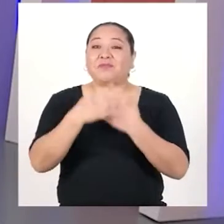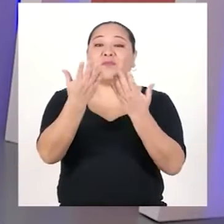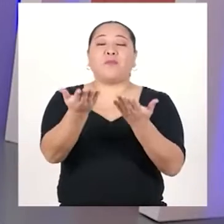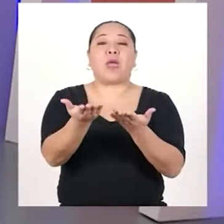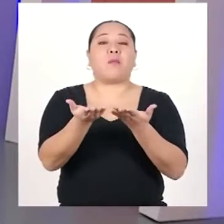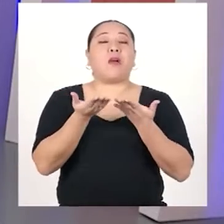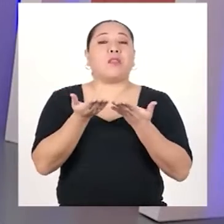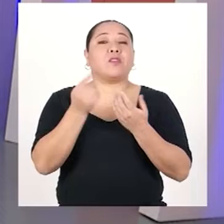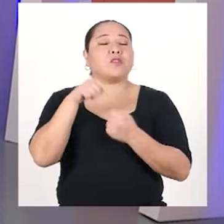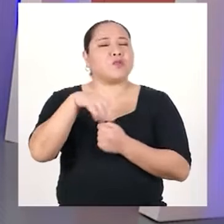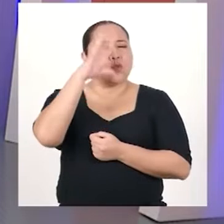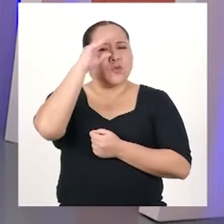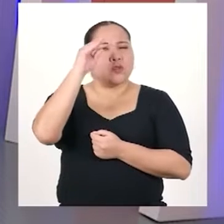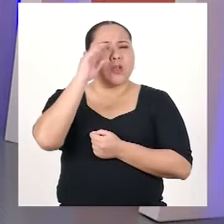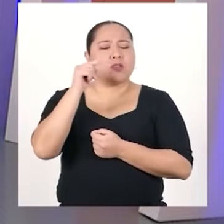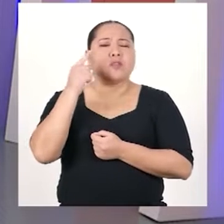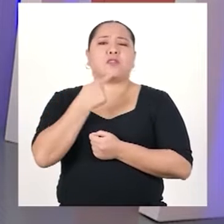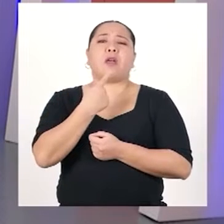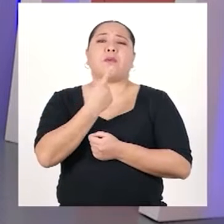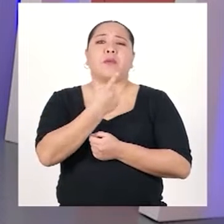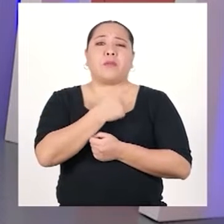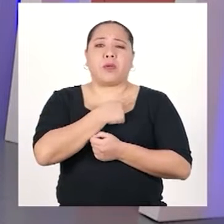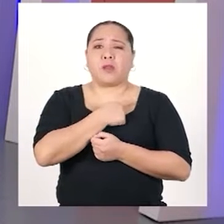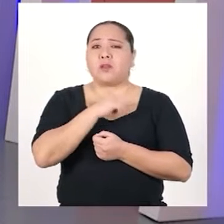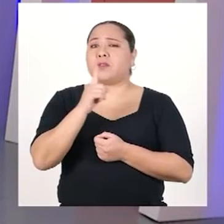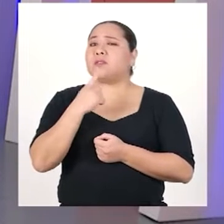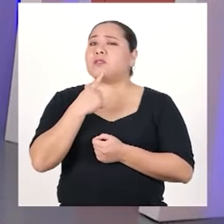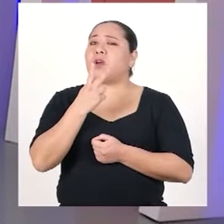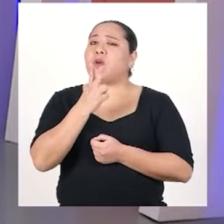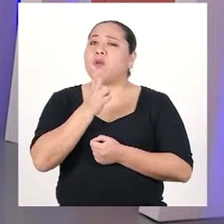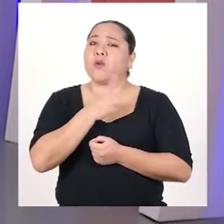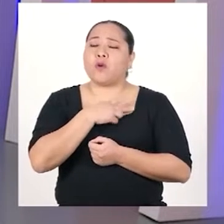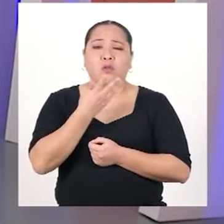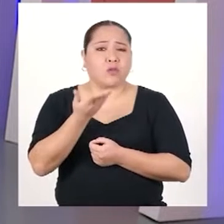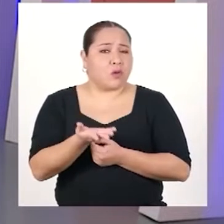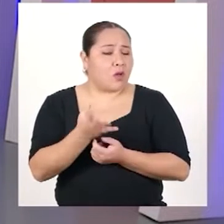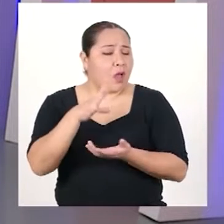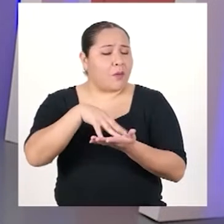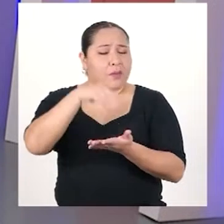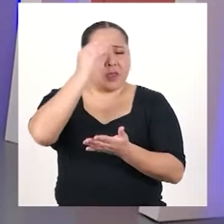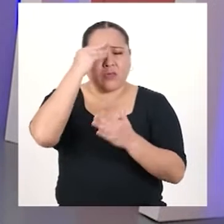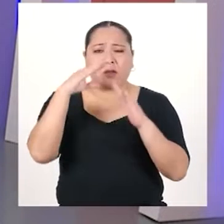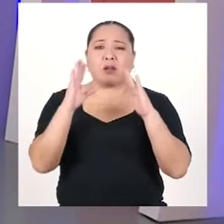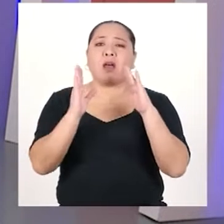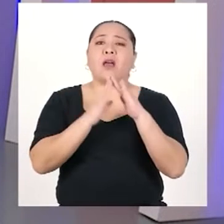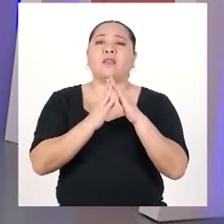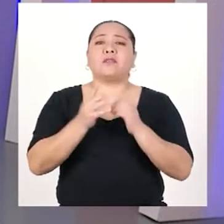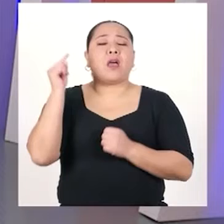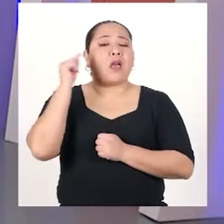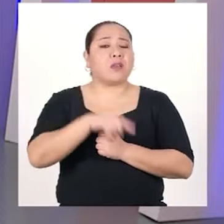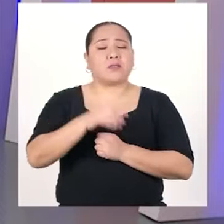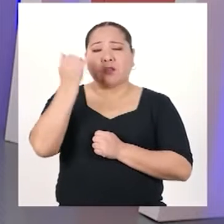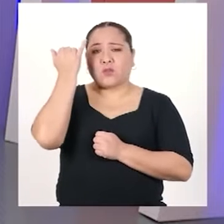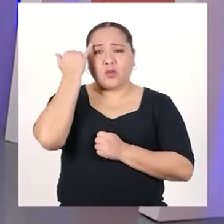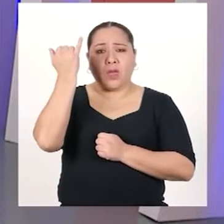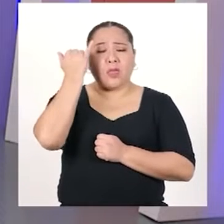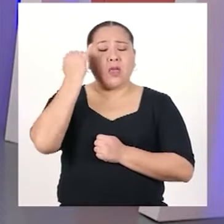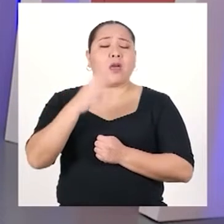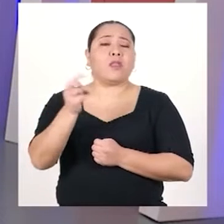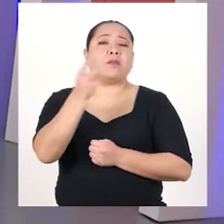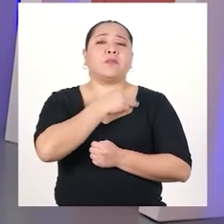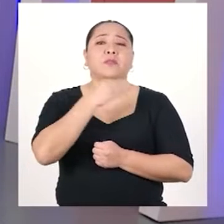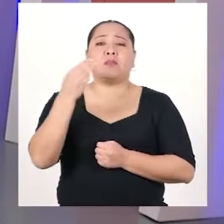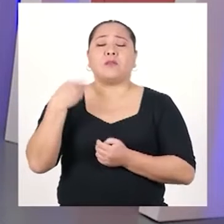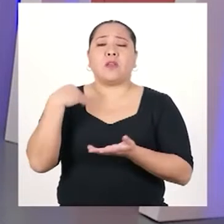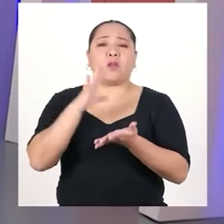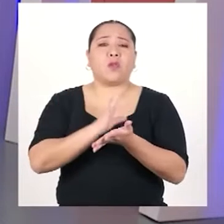Bienvenidas y bienvenidos, chicas y chicos de primero y segundo de secundaria a Aprendo en Casa. Esta es una iniciativa del